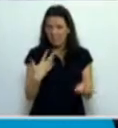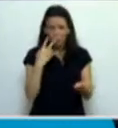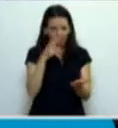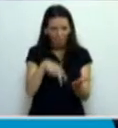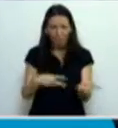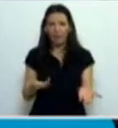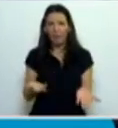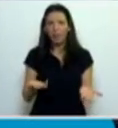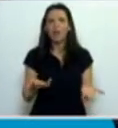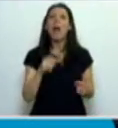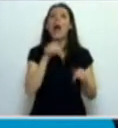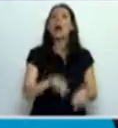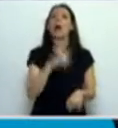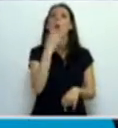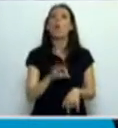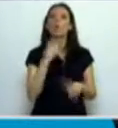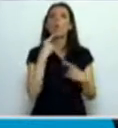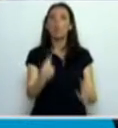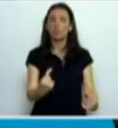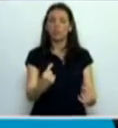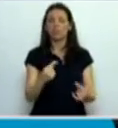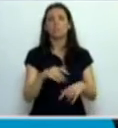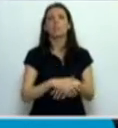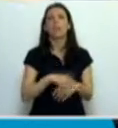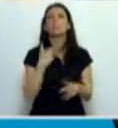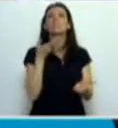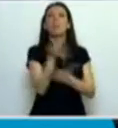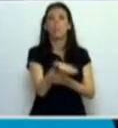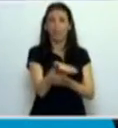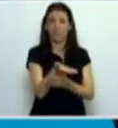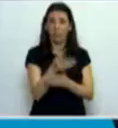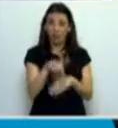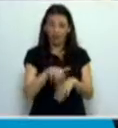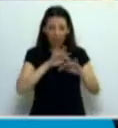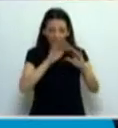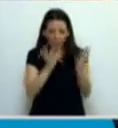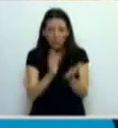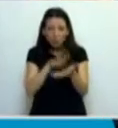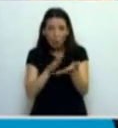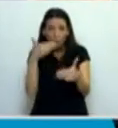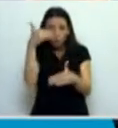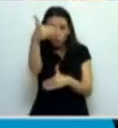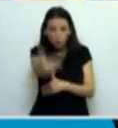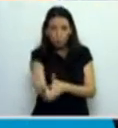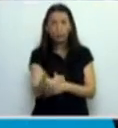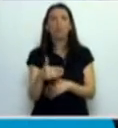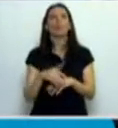capitalización. Acá lo único que está reclamando no es tener la bola de cristal o el